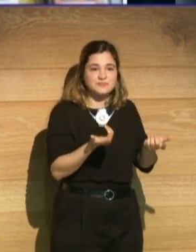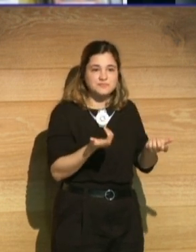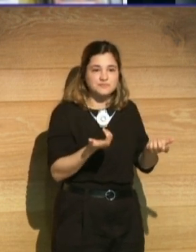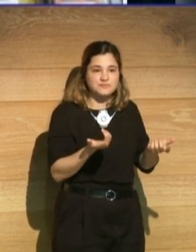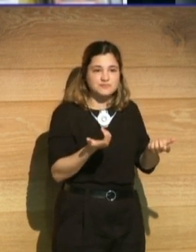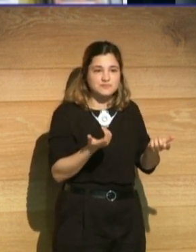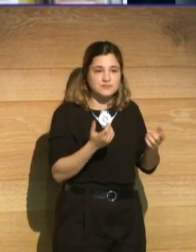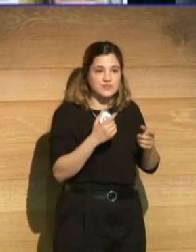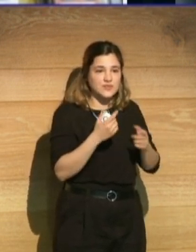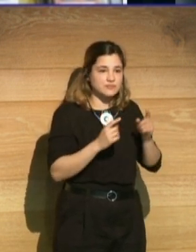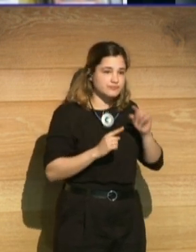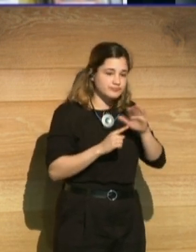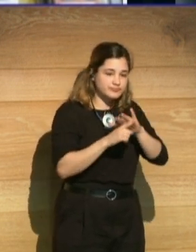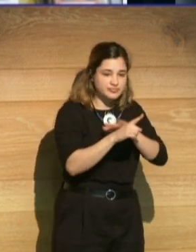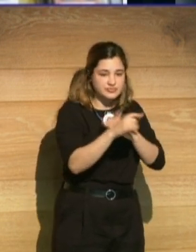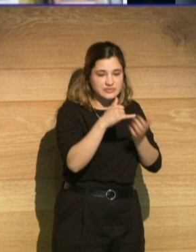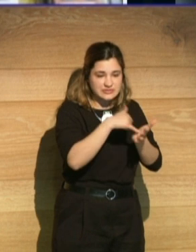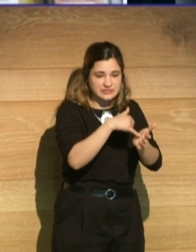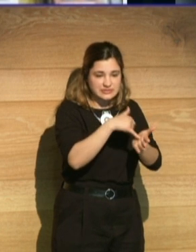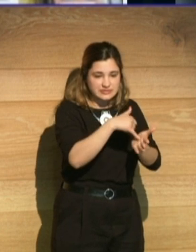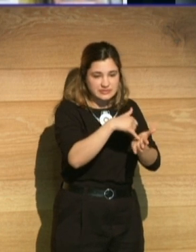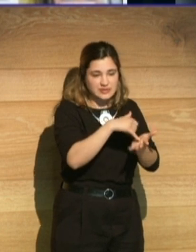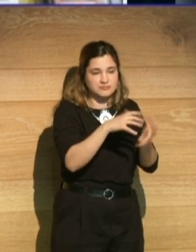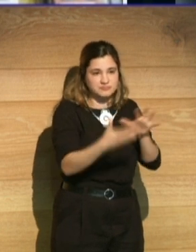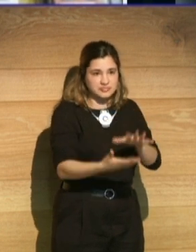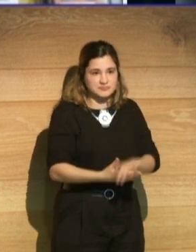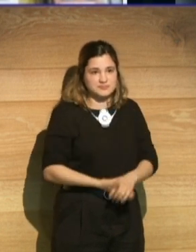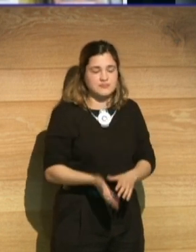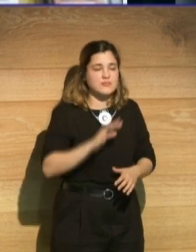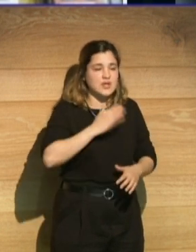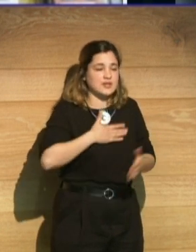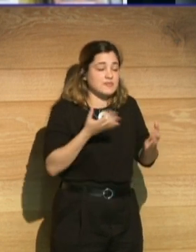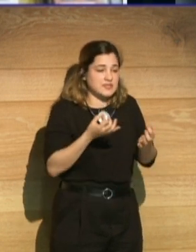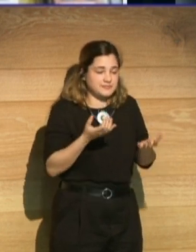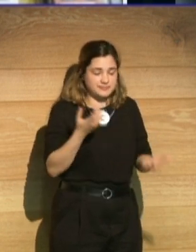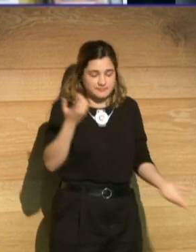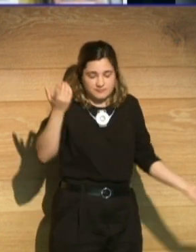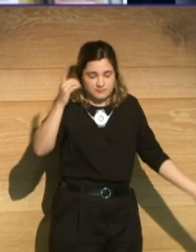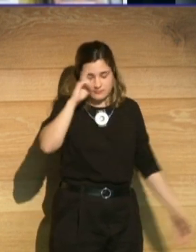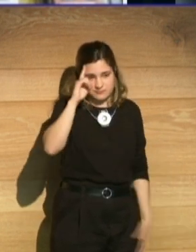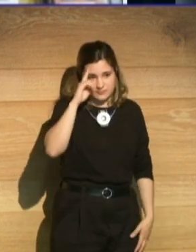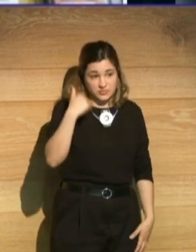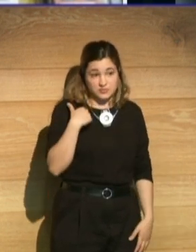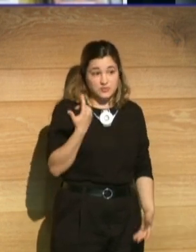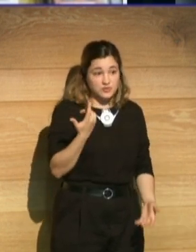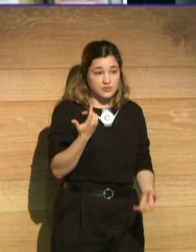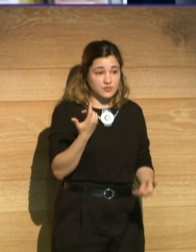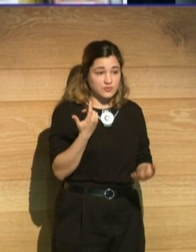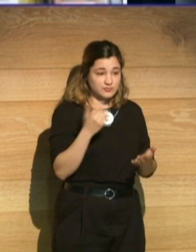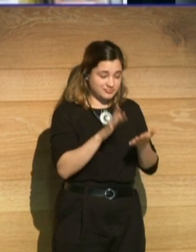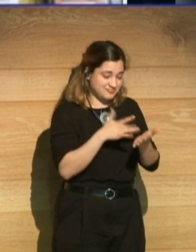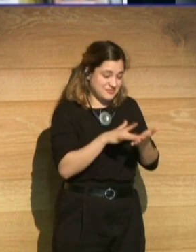forma progresiva. ¿Y qué pasará mañana? Bueno, no lo sé, la verdad que no sé. Bueno, yo soy novelista, no